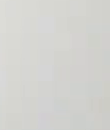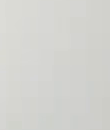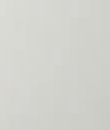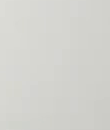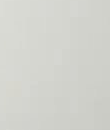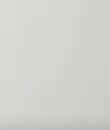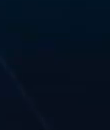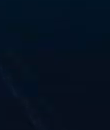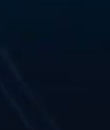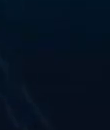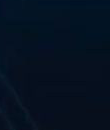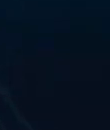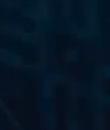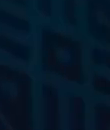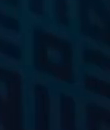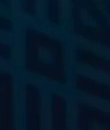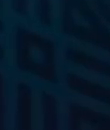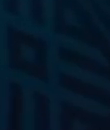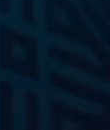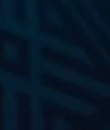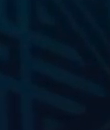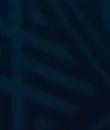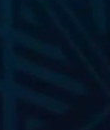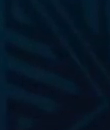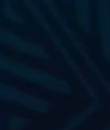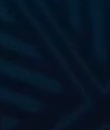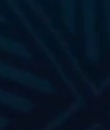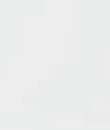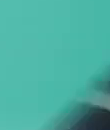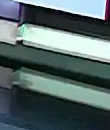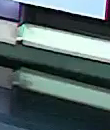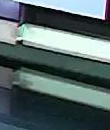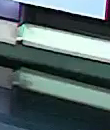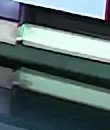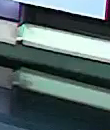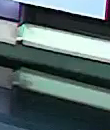Seguimos en Cochabamba.